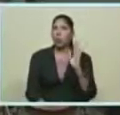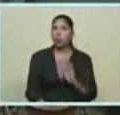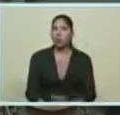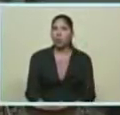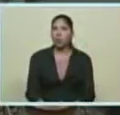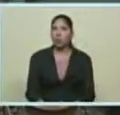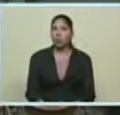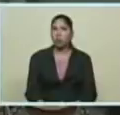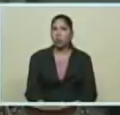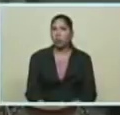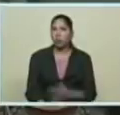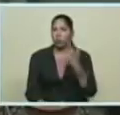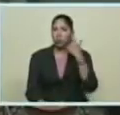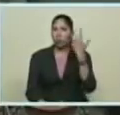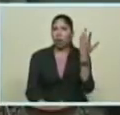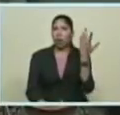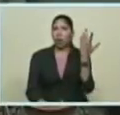conocido.